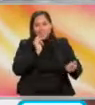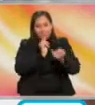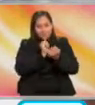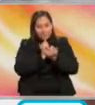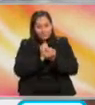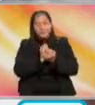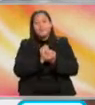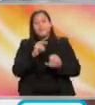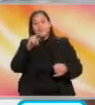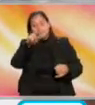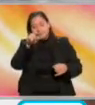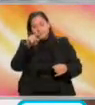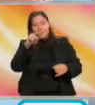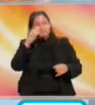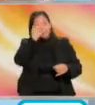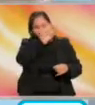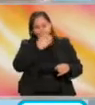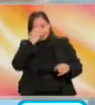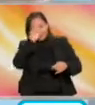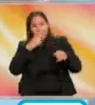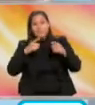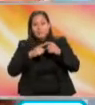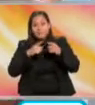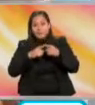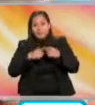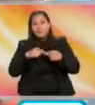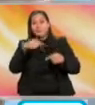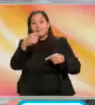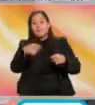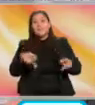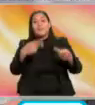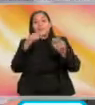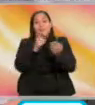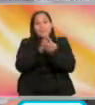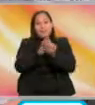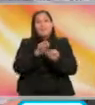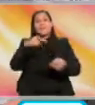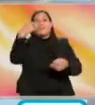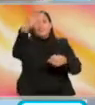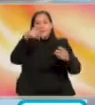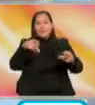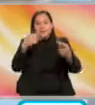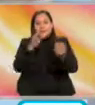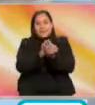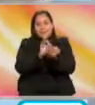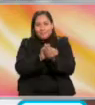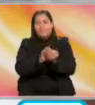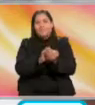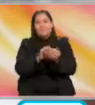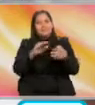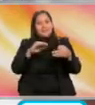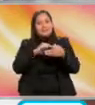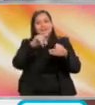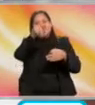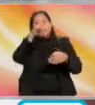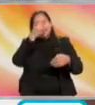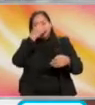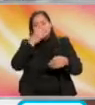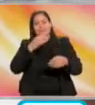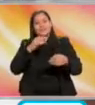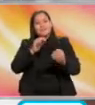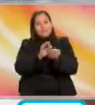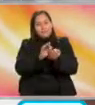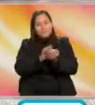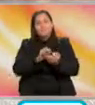vayan manejando y van viendo en cada esquina un puesto de tamales. Y no Entonces, hoy, ¿no? Sino sí. siempre. Una de sus fortalezas también puede ser parte de